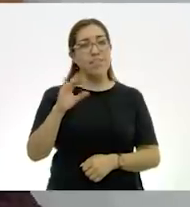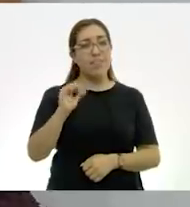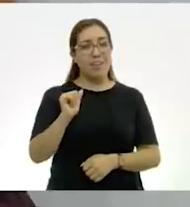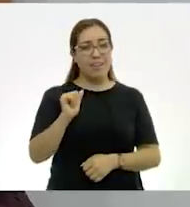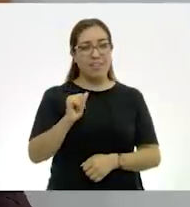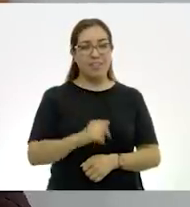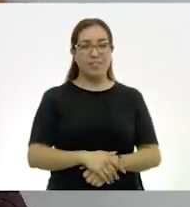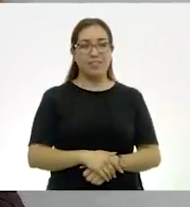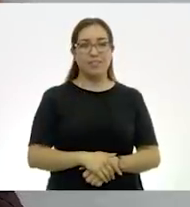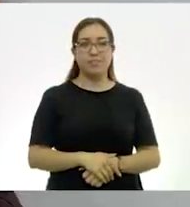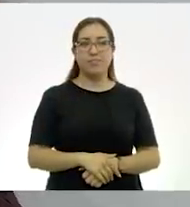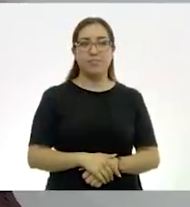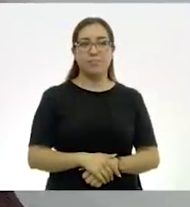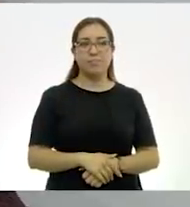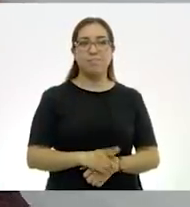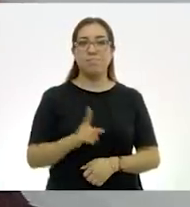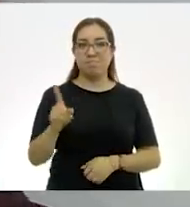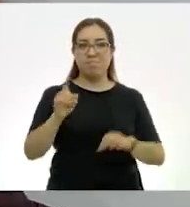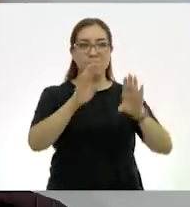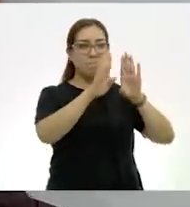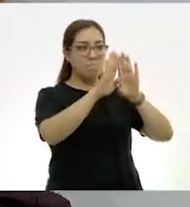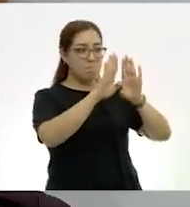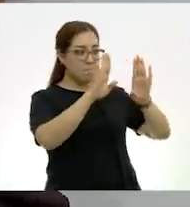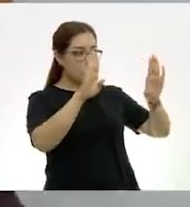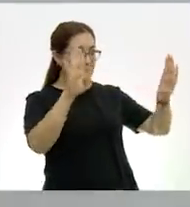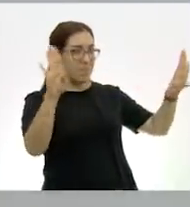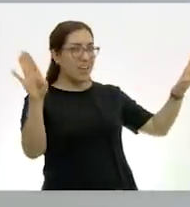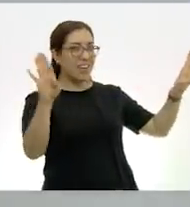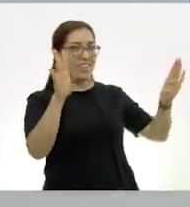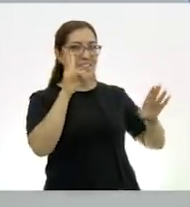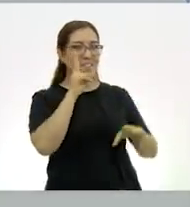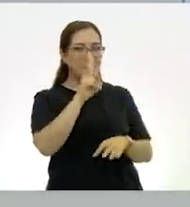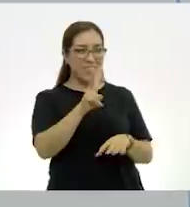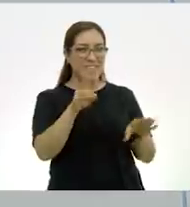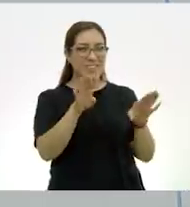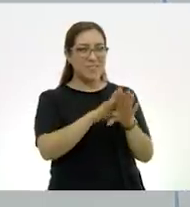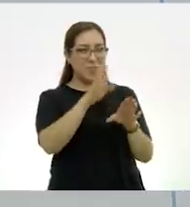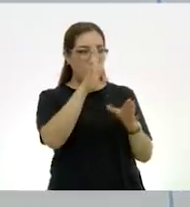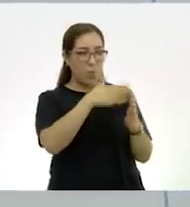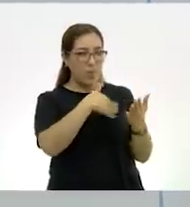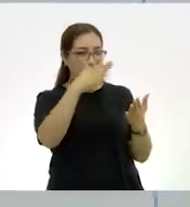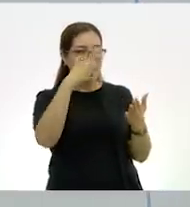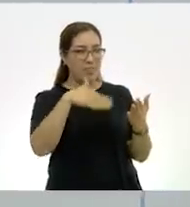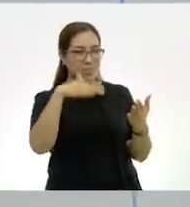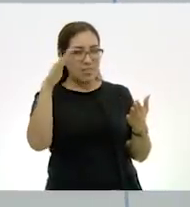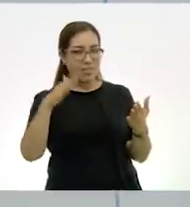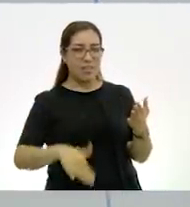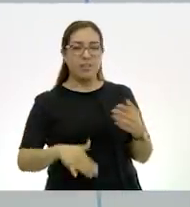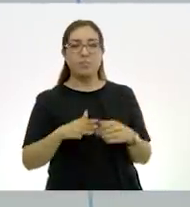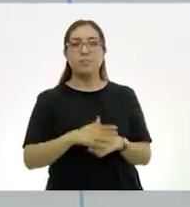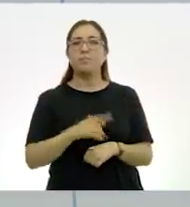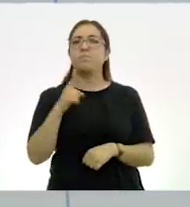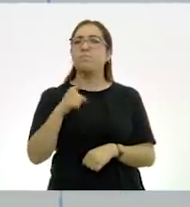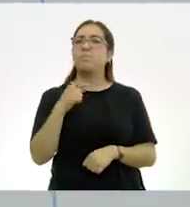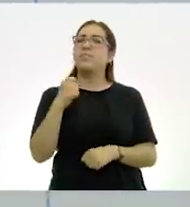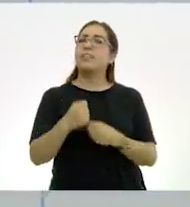Que aparecían en esas paredes en las que vemos que están como Muy bien. así. Su posible fecha de aparición fue